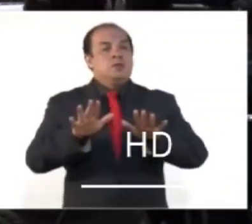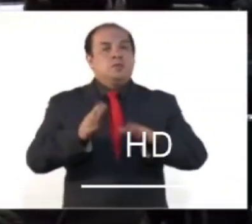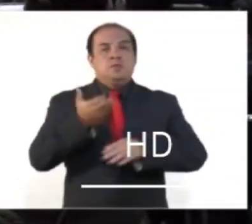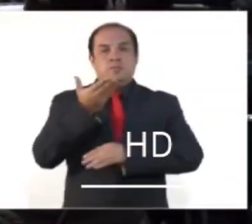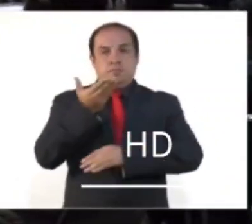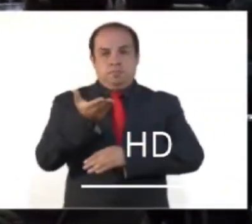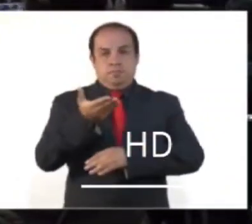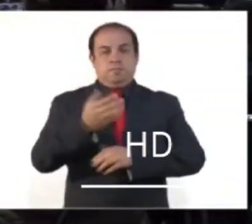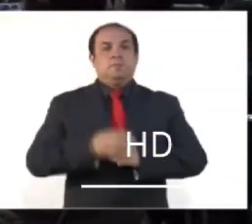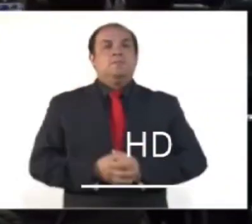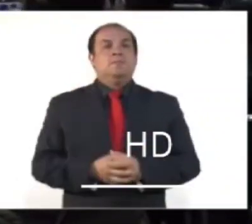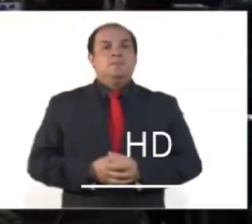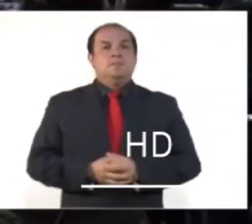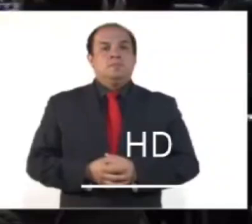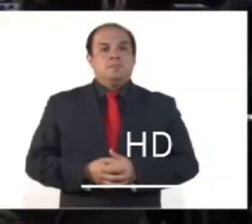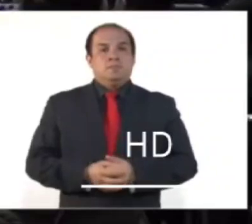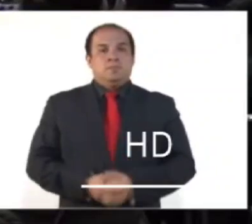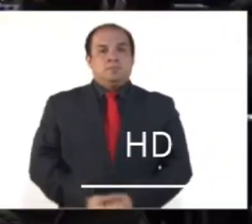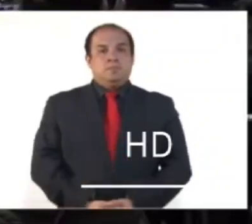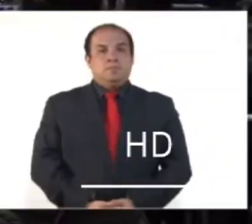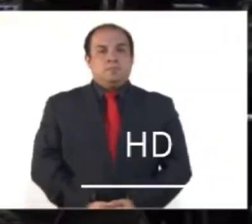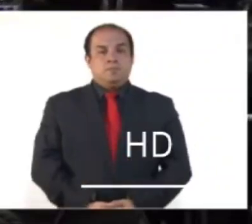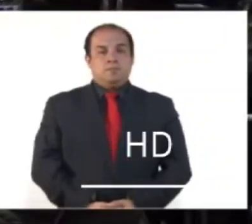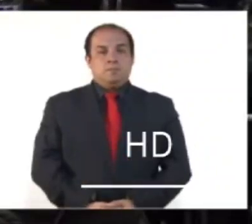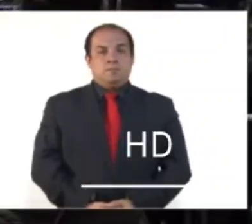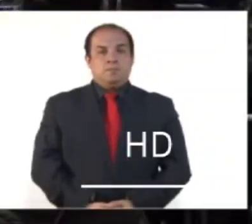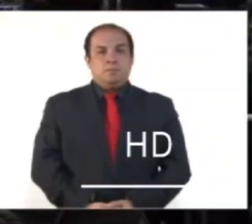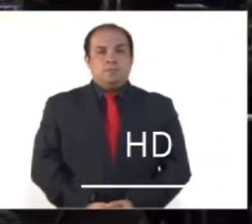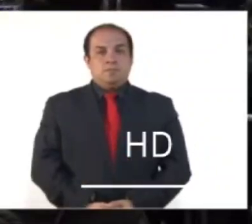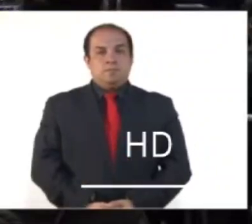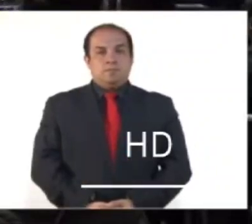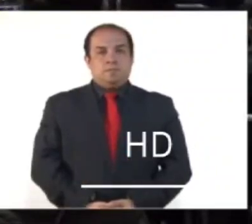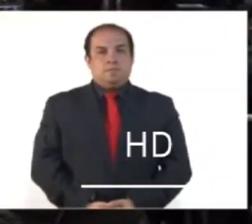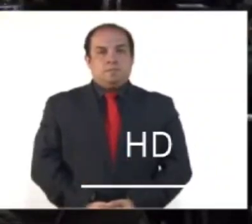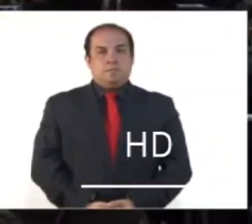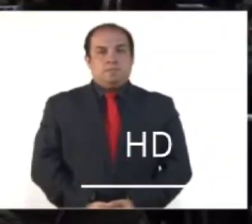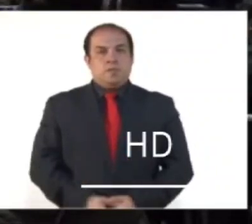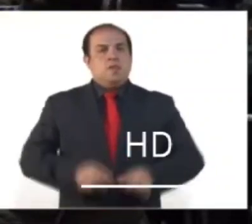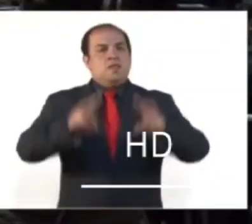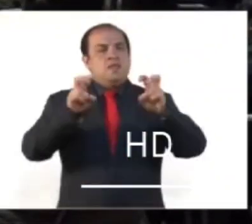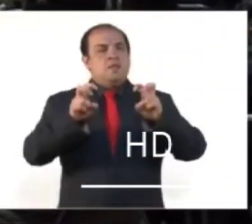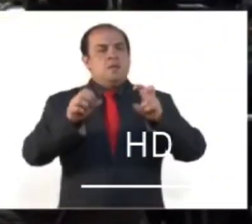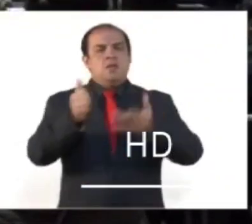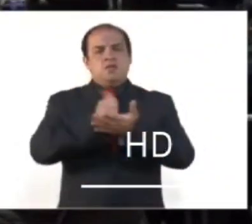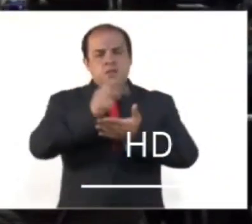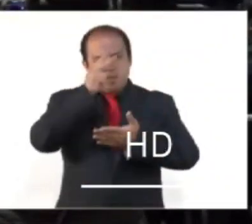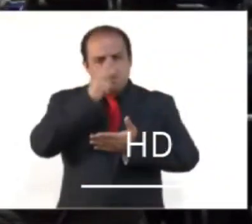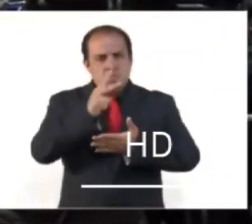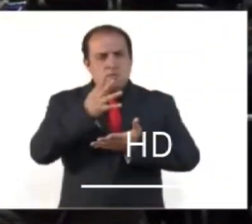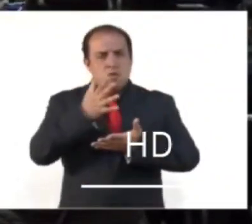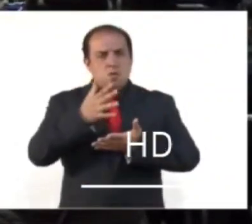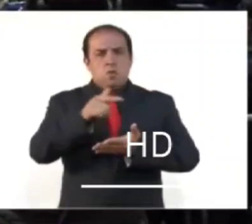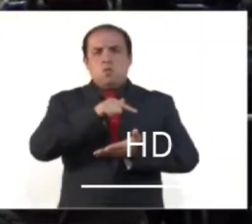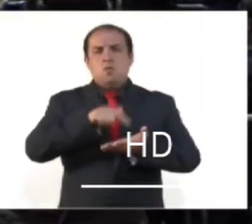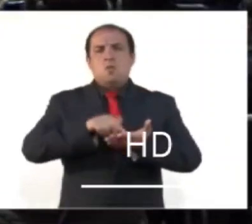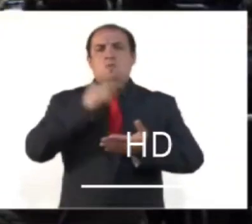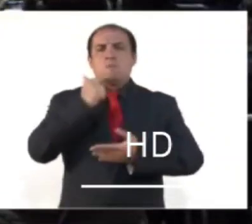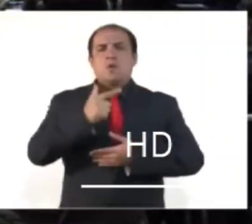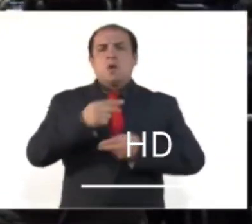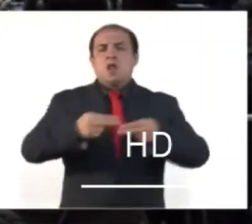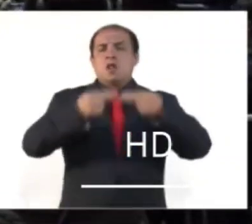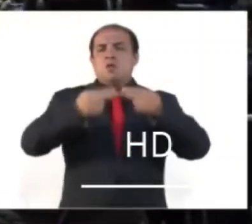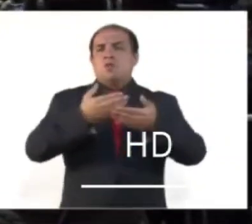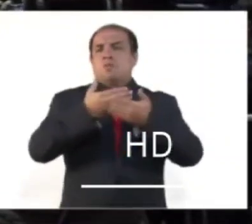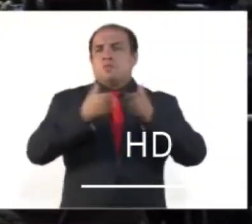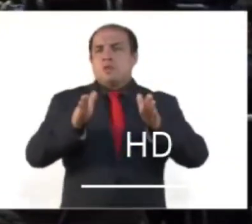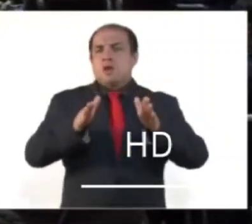solicitó. Vamos a hablar de por qué la Ciudad de México es el mejor lugar para hacer negocios